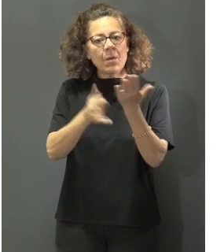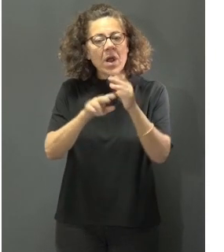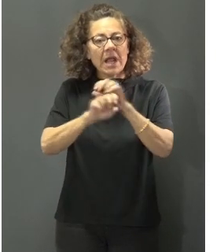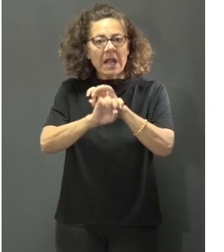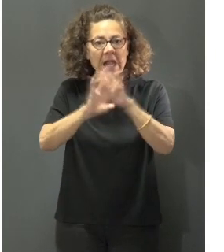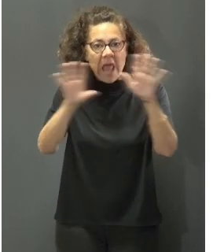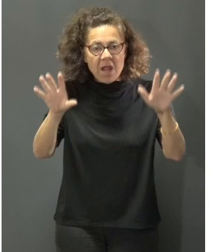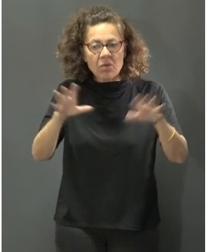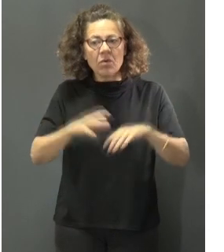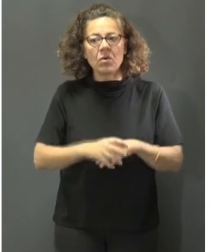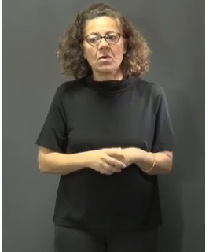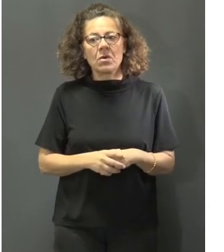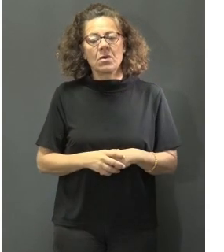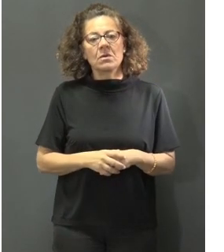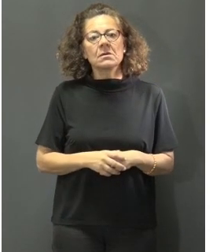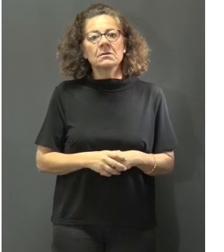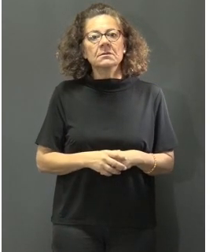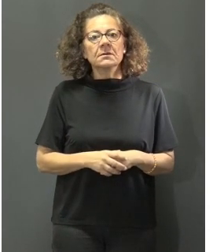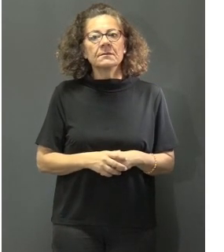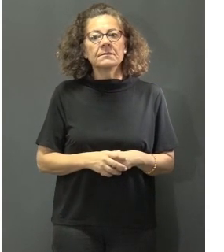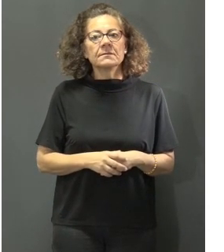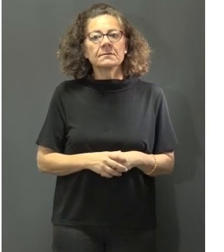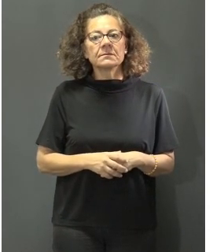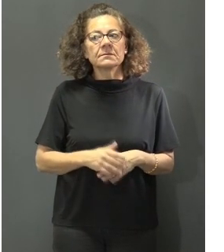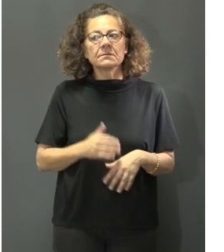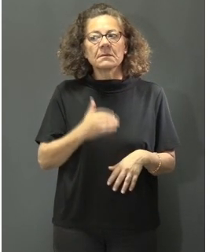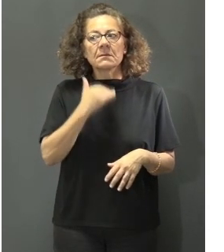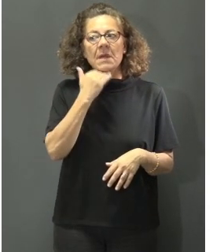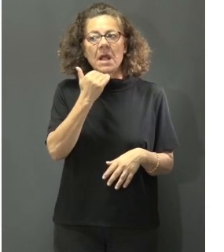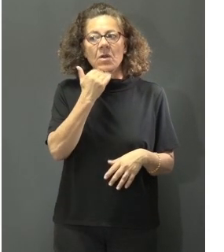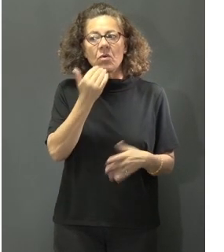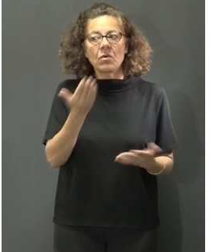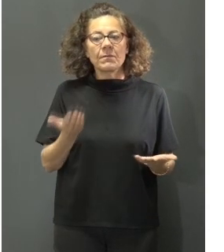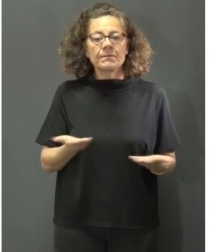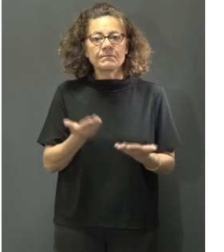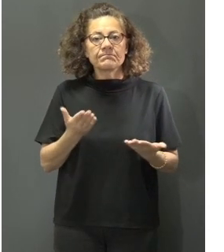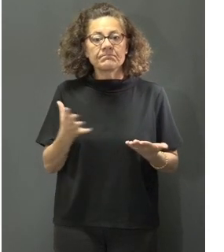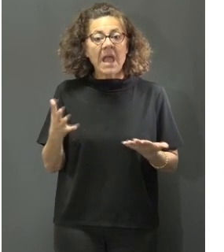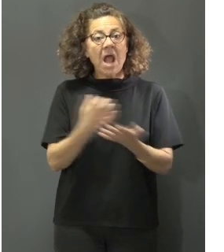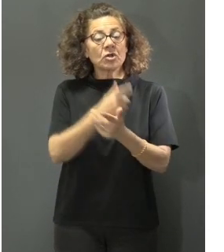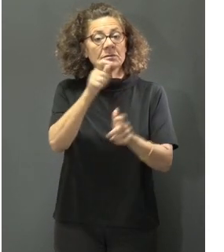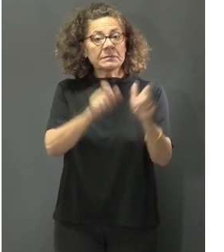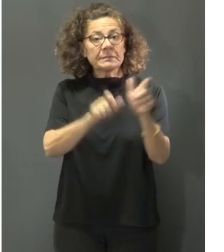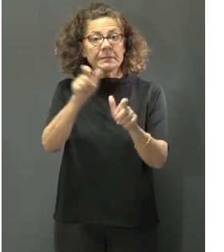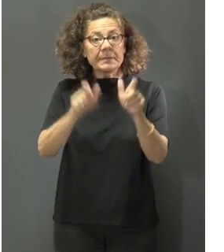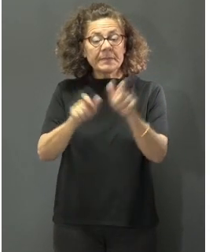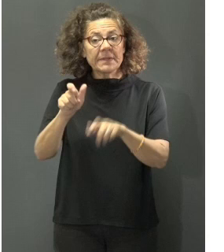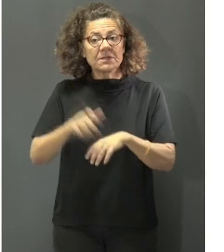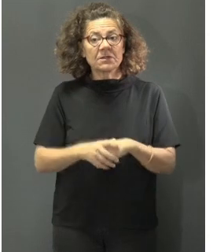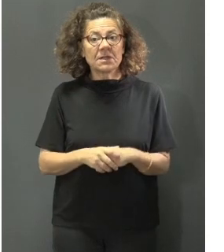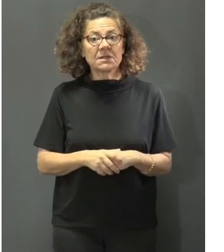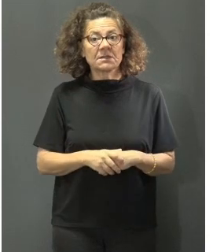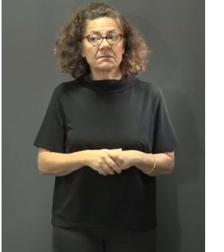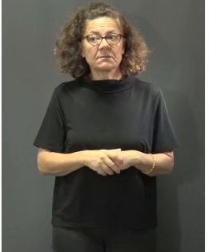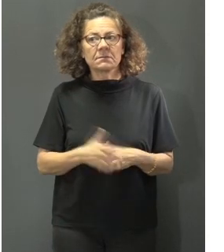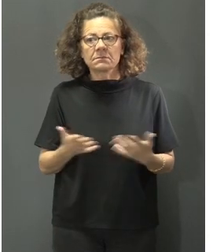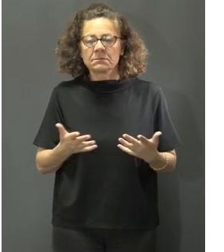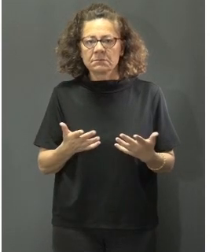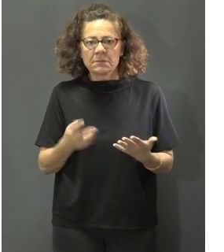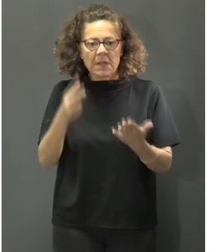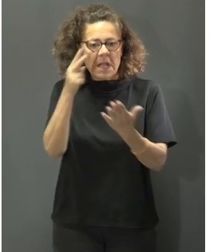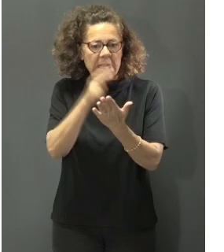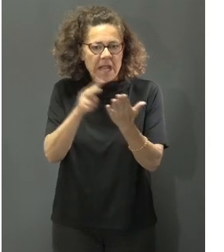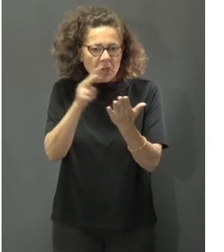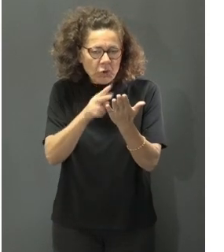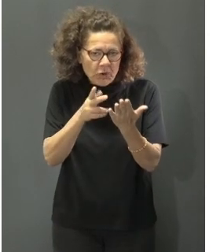claro, en algo que si a todas las personas, seamos o no